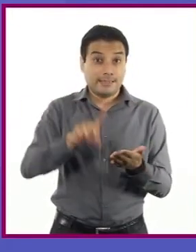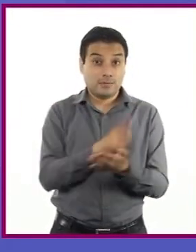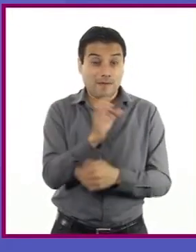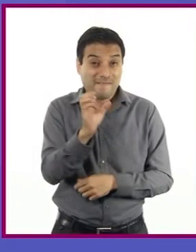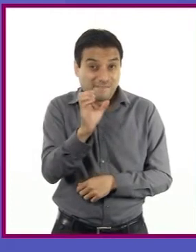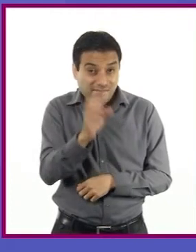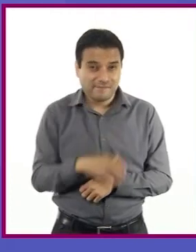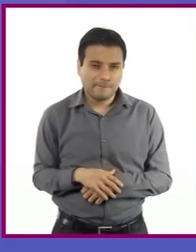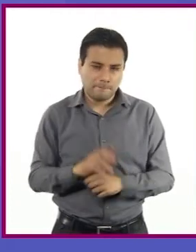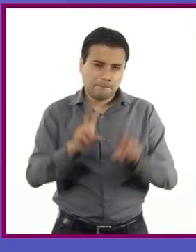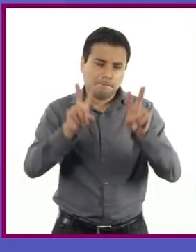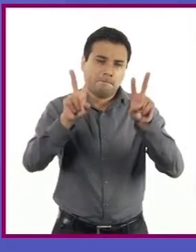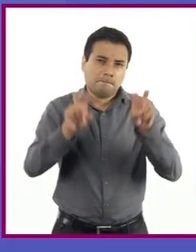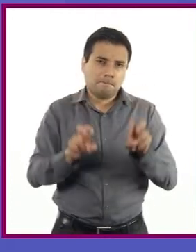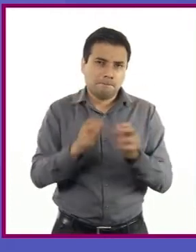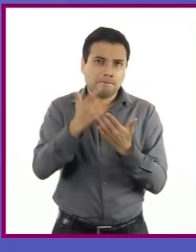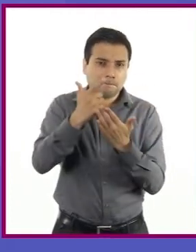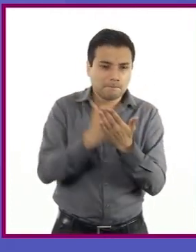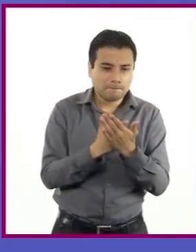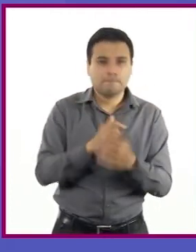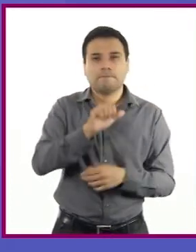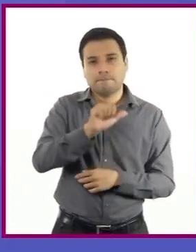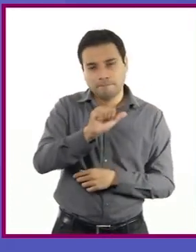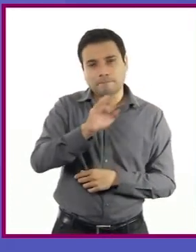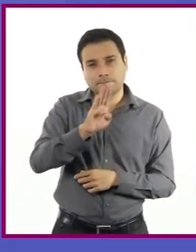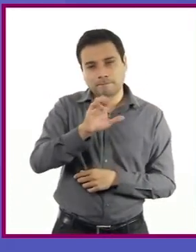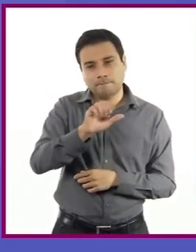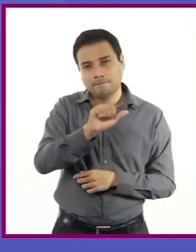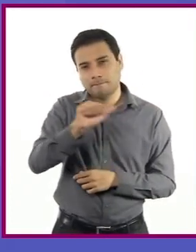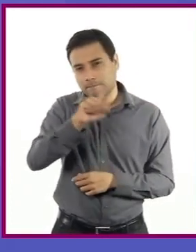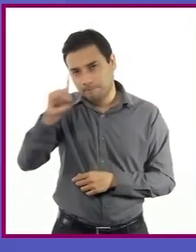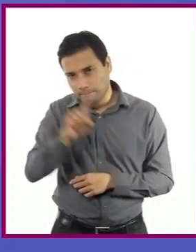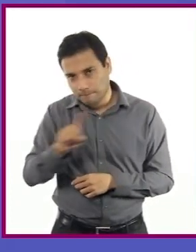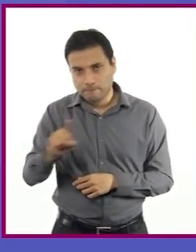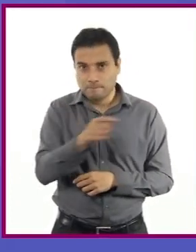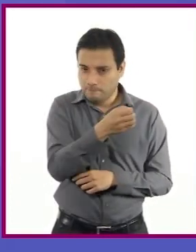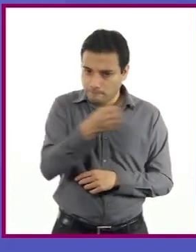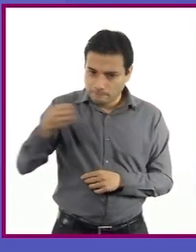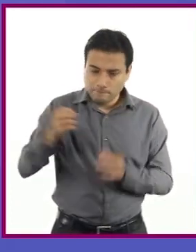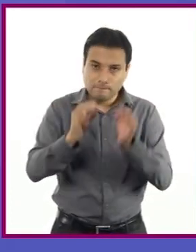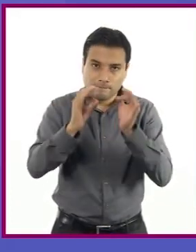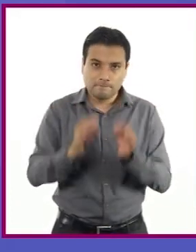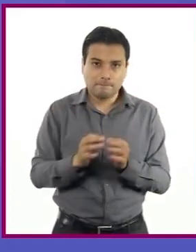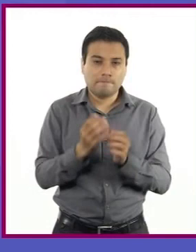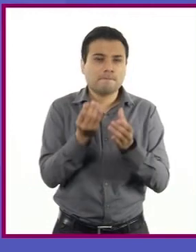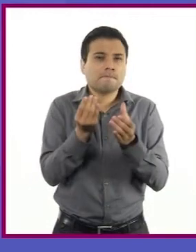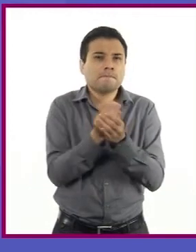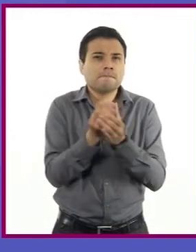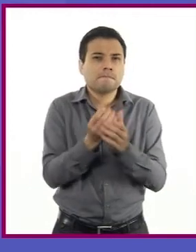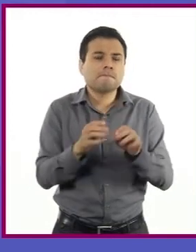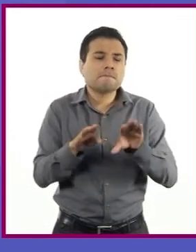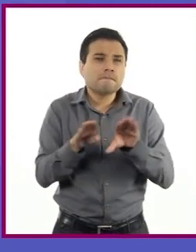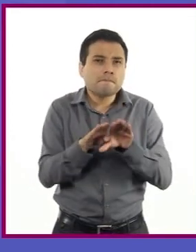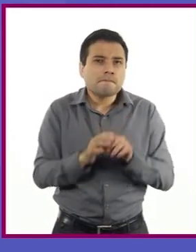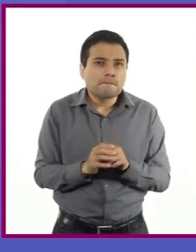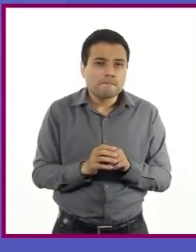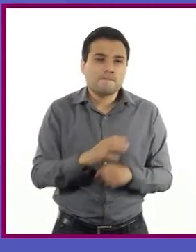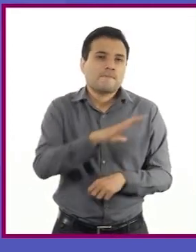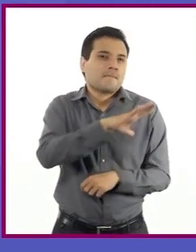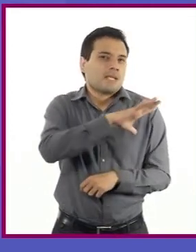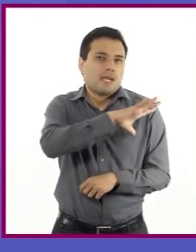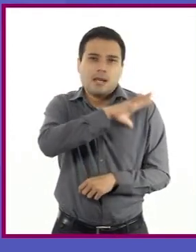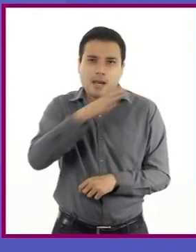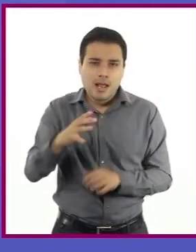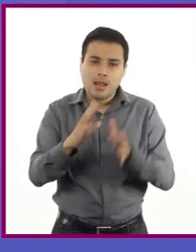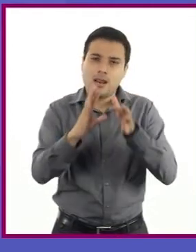contenidos están presentados de manera alfabética, hecho que les otorga orden y coherencia. Su clasificación va desde lo más generalizado